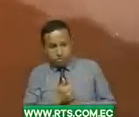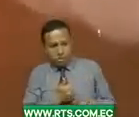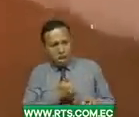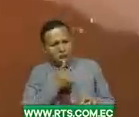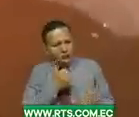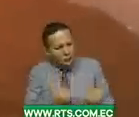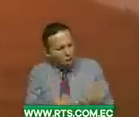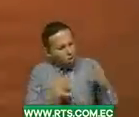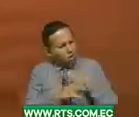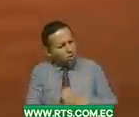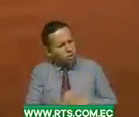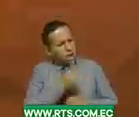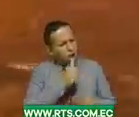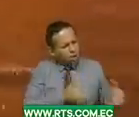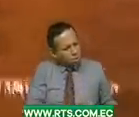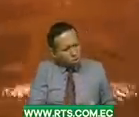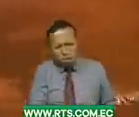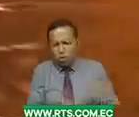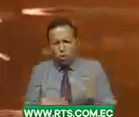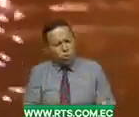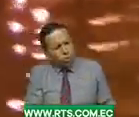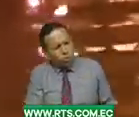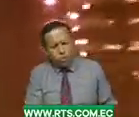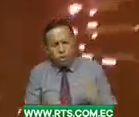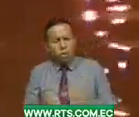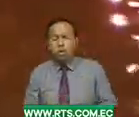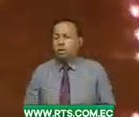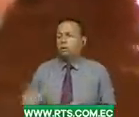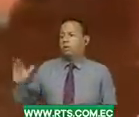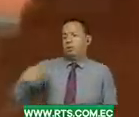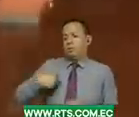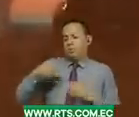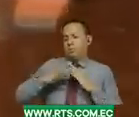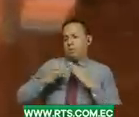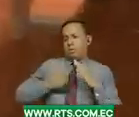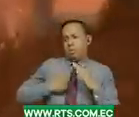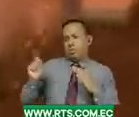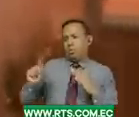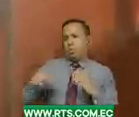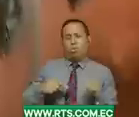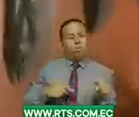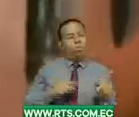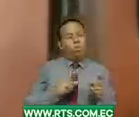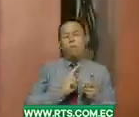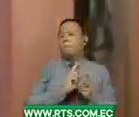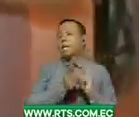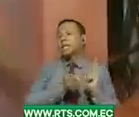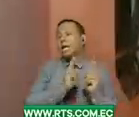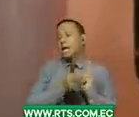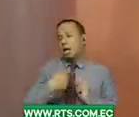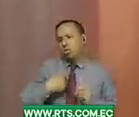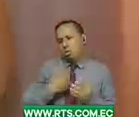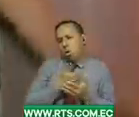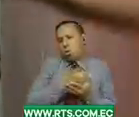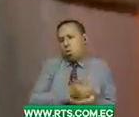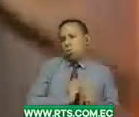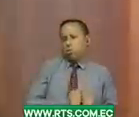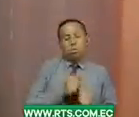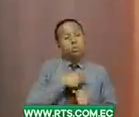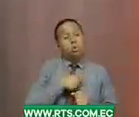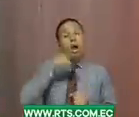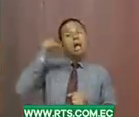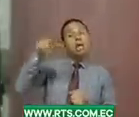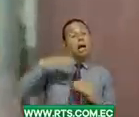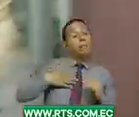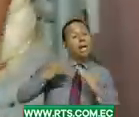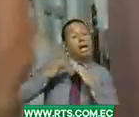hora agua de su vivienda? ¿Desde cuándo? ¿Desde qué hora? Es una vecina que es... A todita se nos metieron el agua aquí, a todita. Yo vivo allá. ¿A